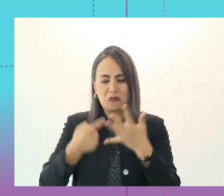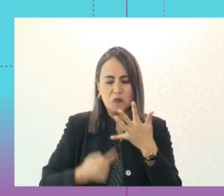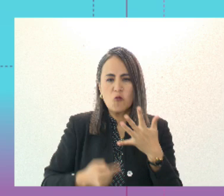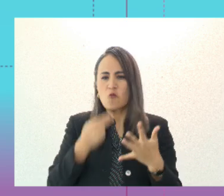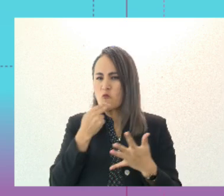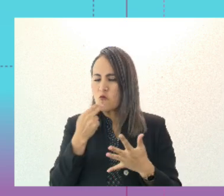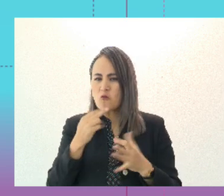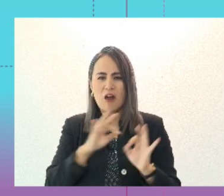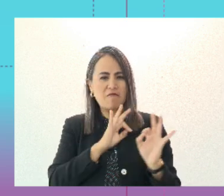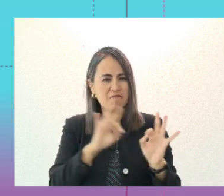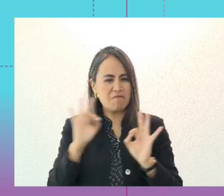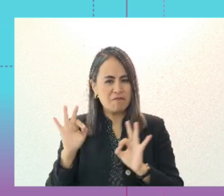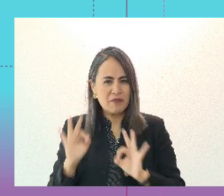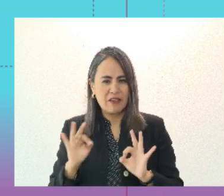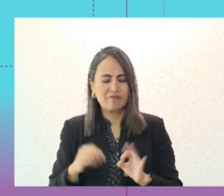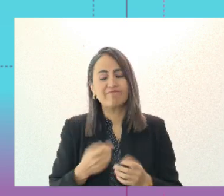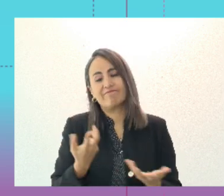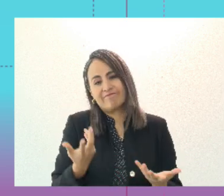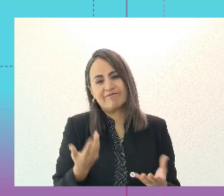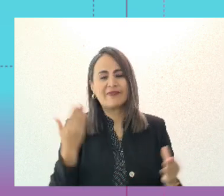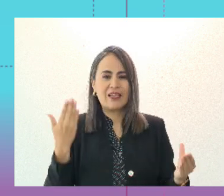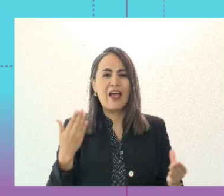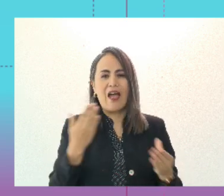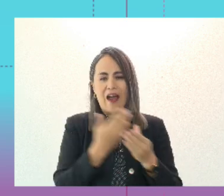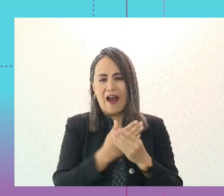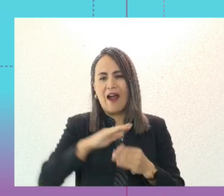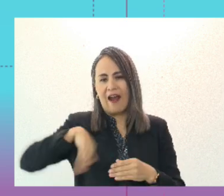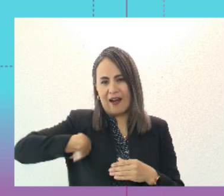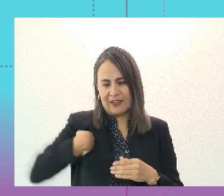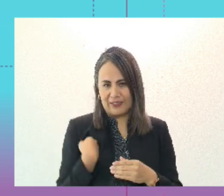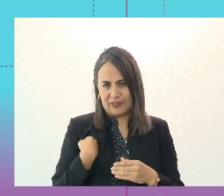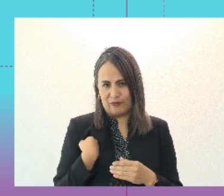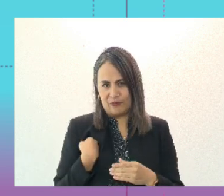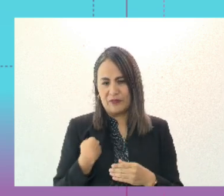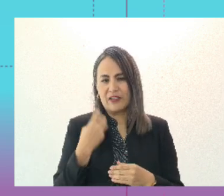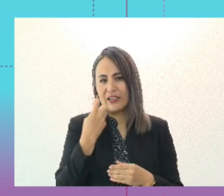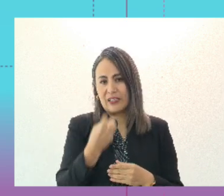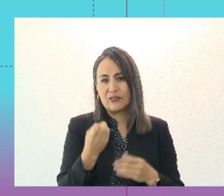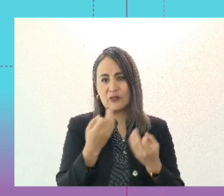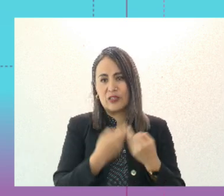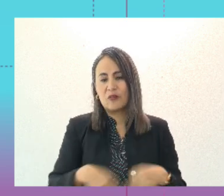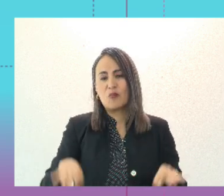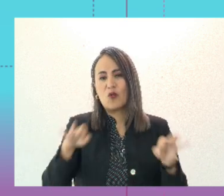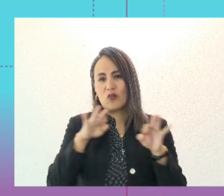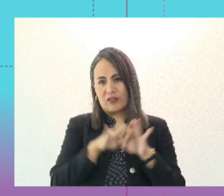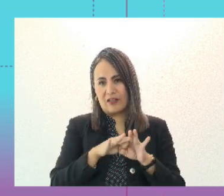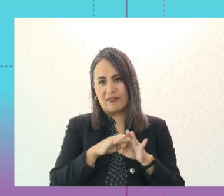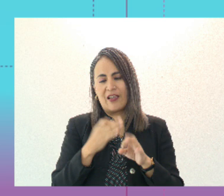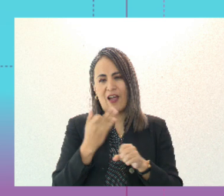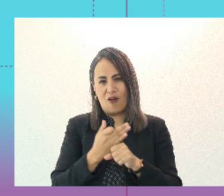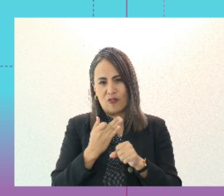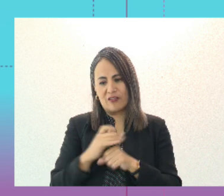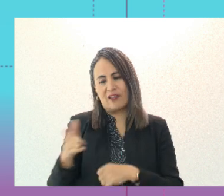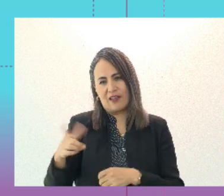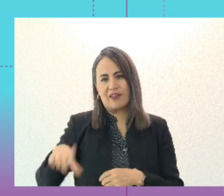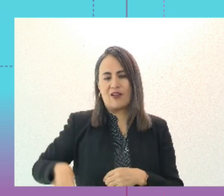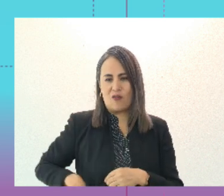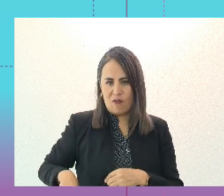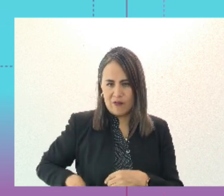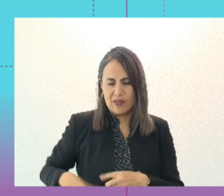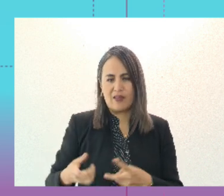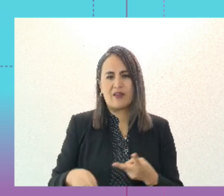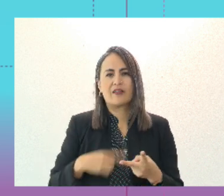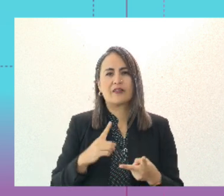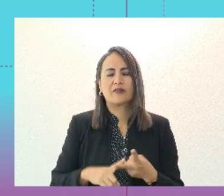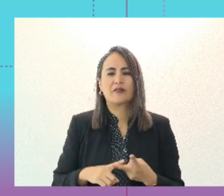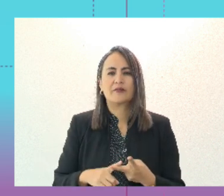Entonces, finalmente, el archivo es muy importante en la administración pública, muy importante